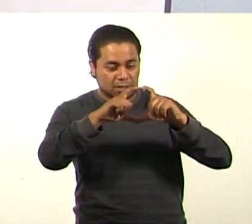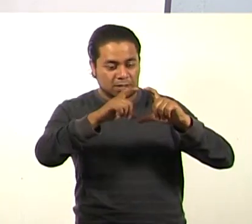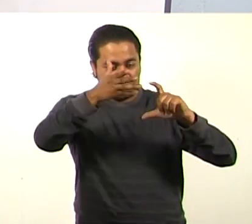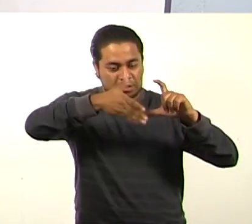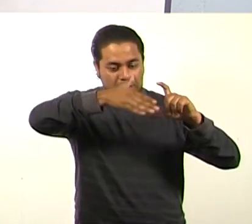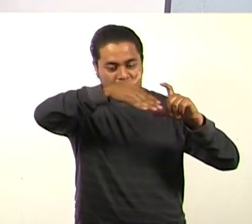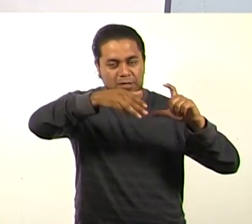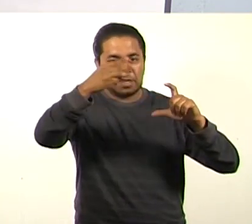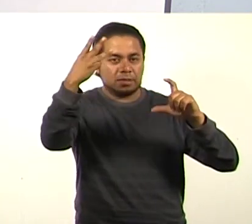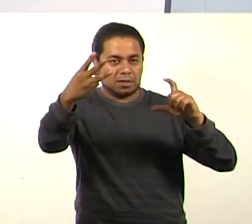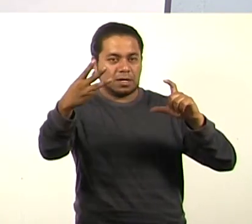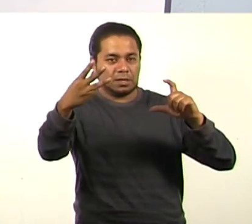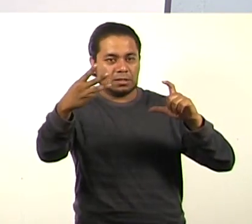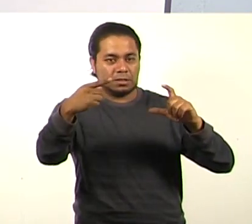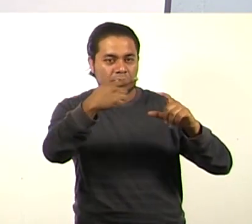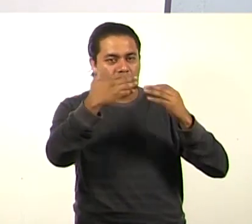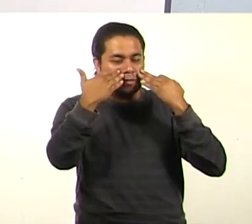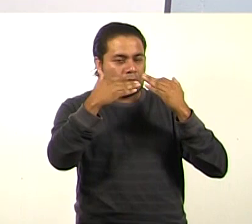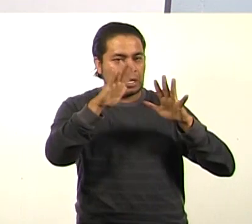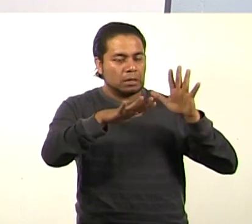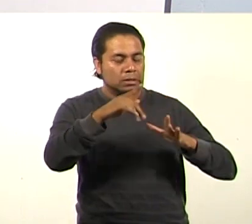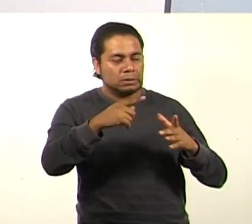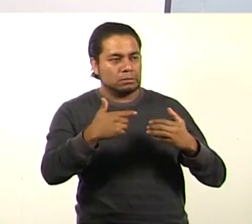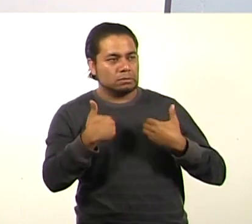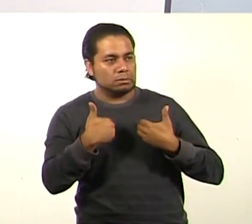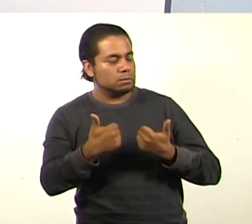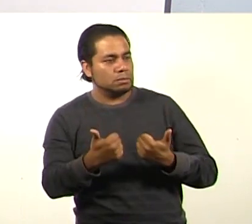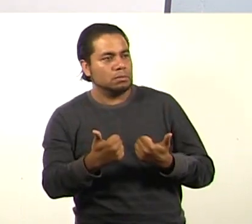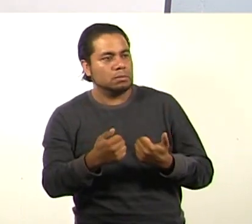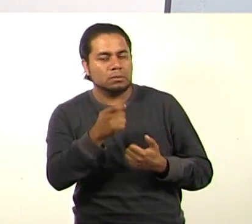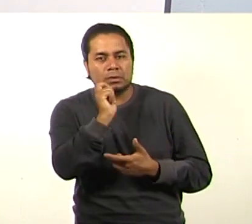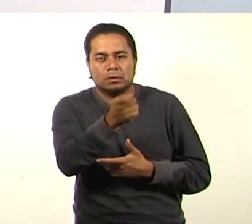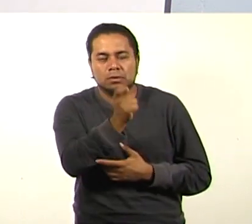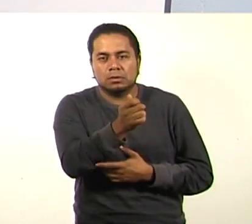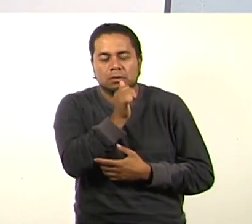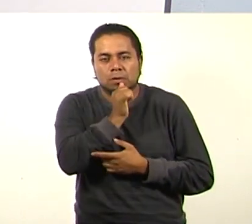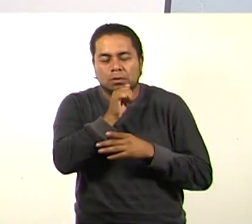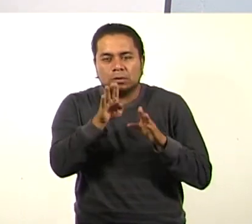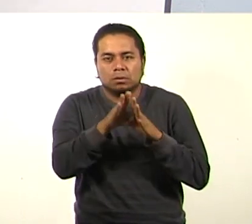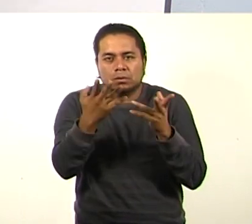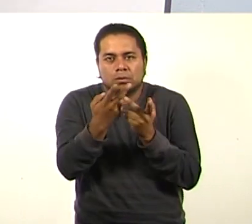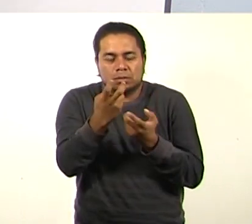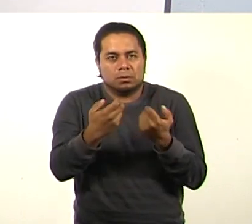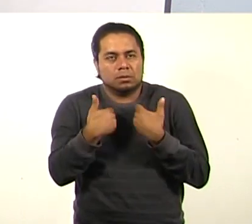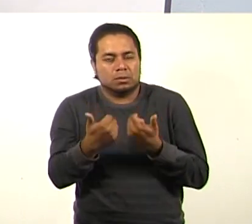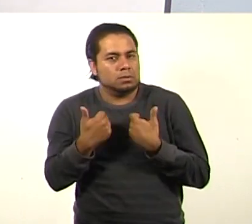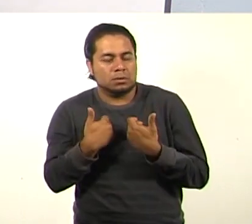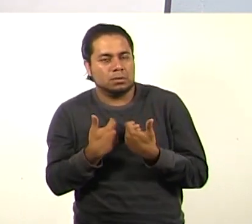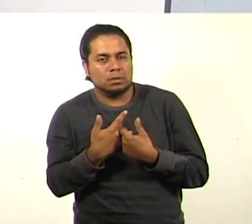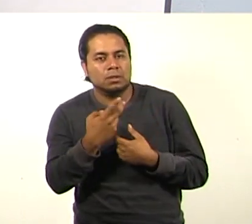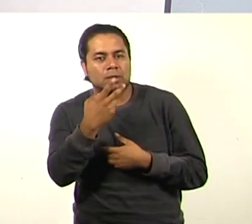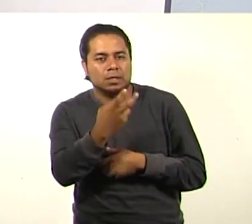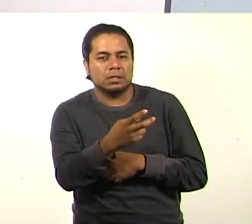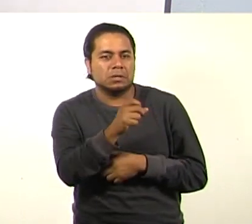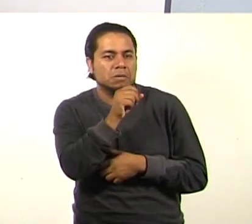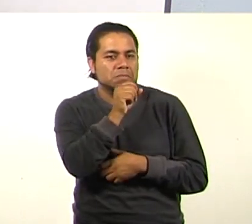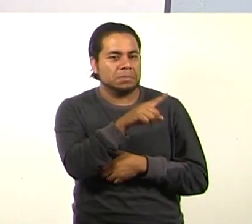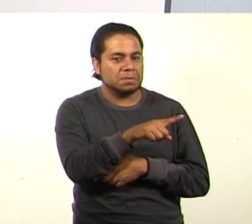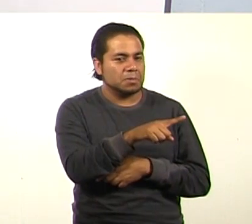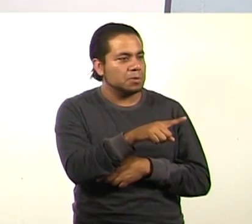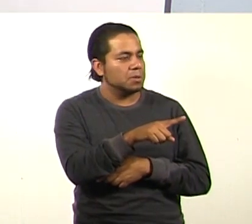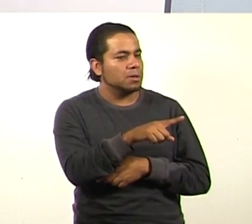partes. Cuando ven esto, a veces se asustan, ¿no? Es decir, ¿esto qué es? ¿Y ahora cómo hago con esto? Bueno, pues es la misma